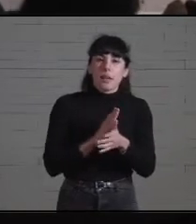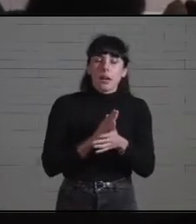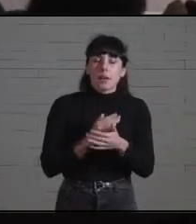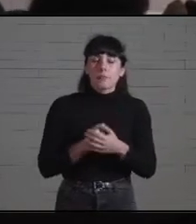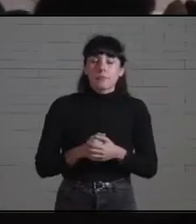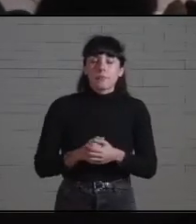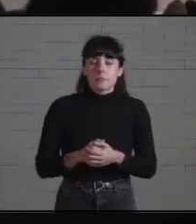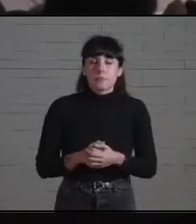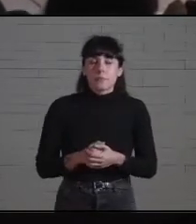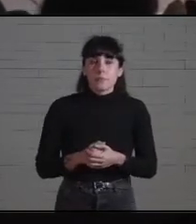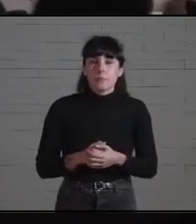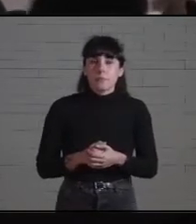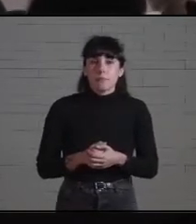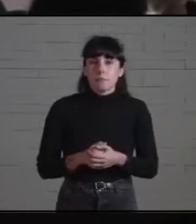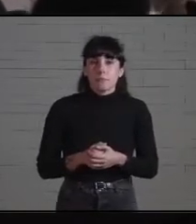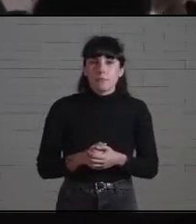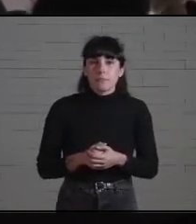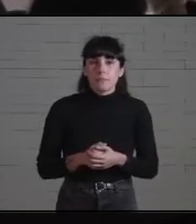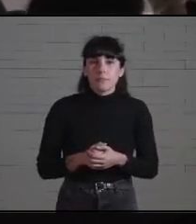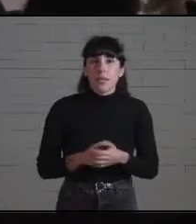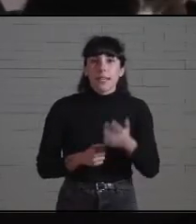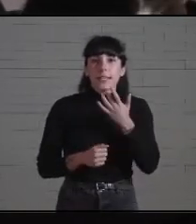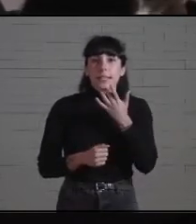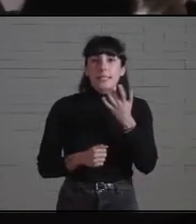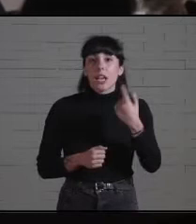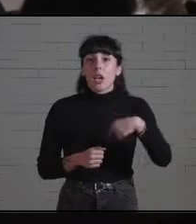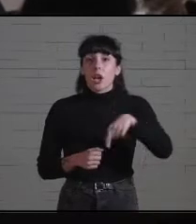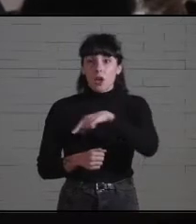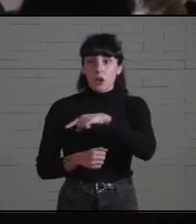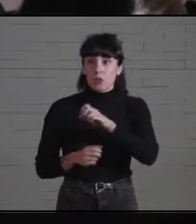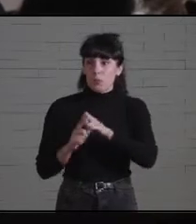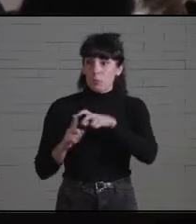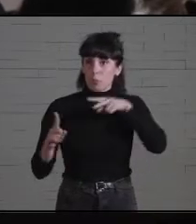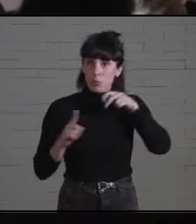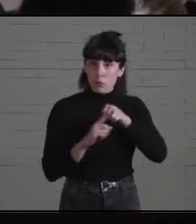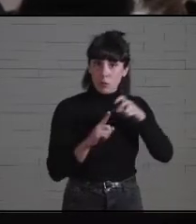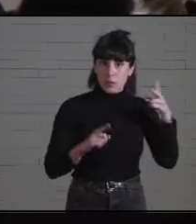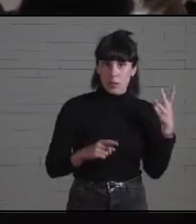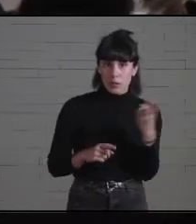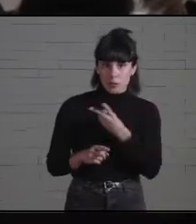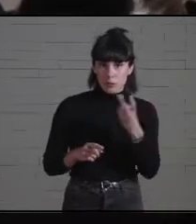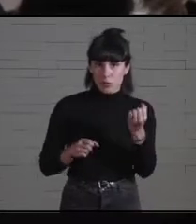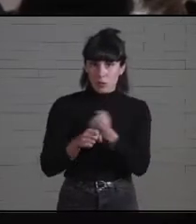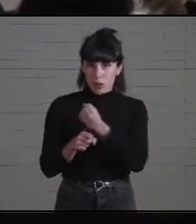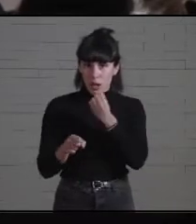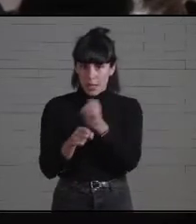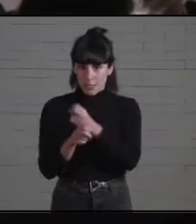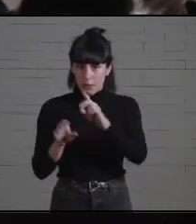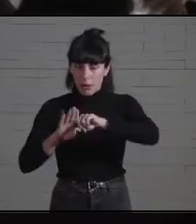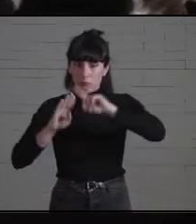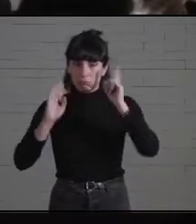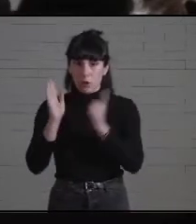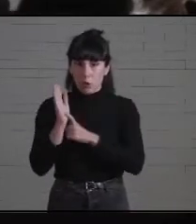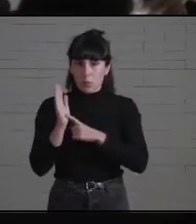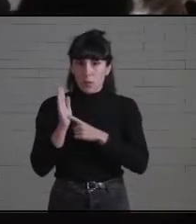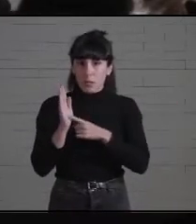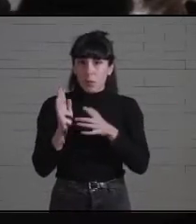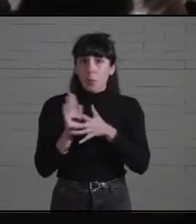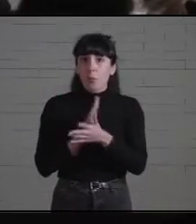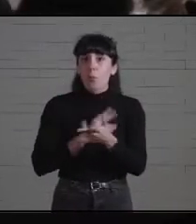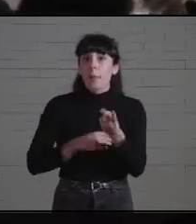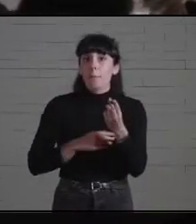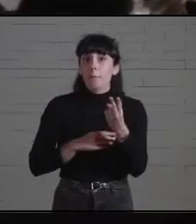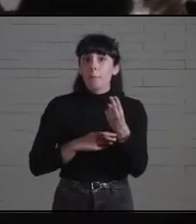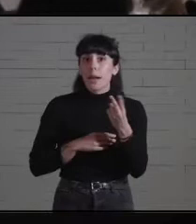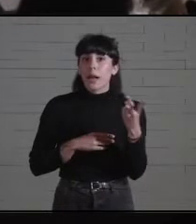lleno? Teniendo en cuenta que ambos trabajan a tiempo completo, en casi todas las parejas cabría